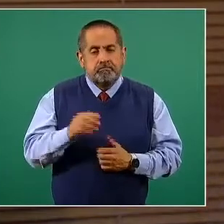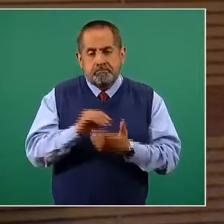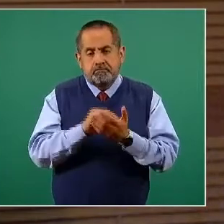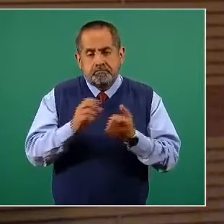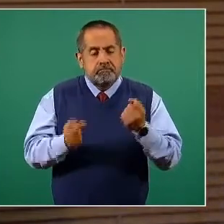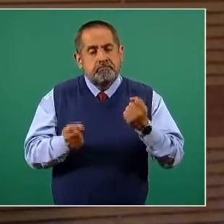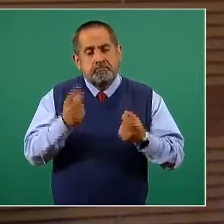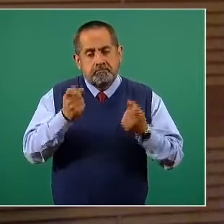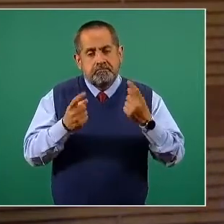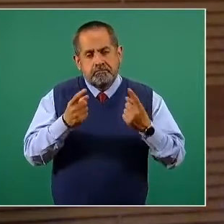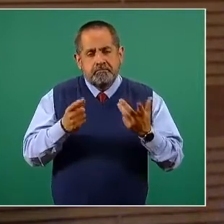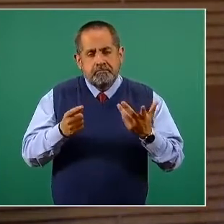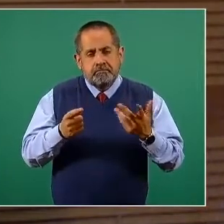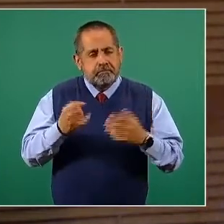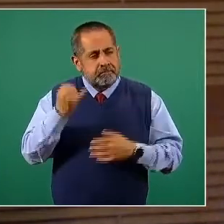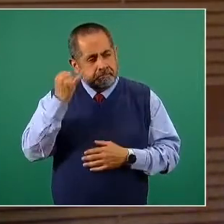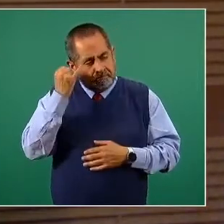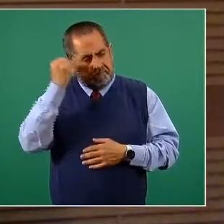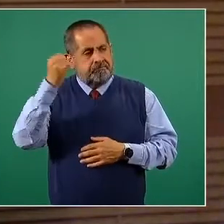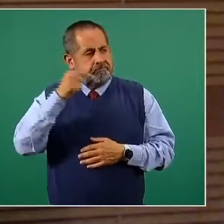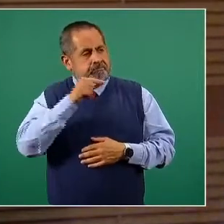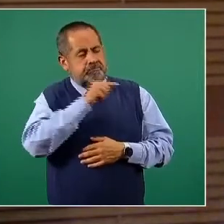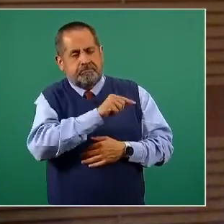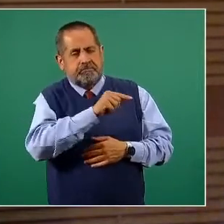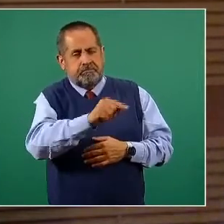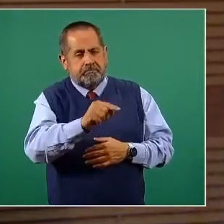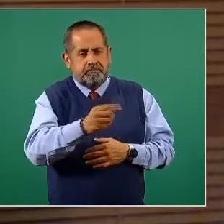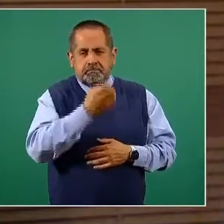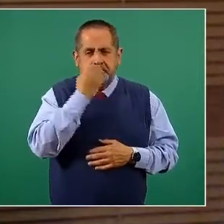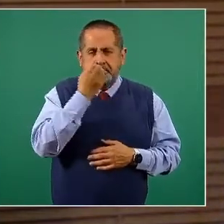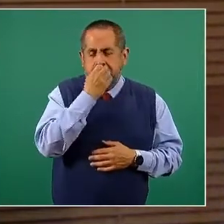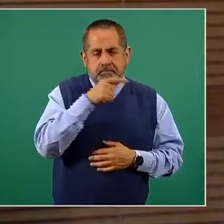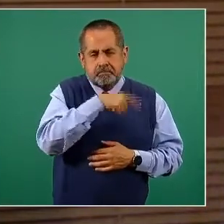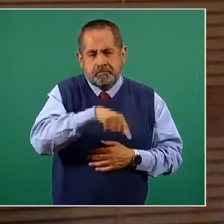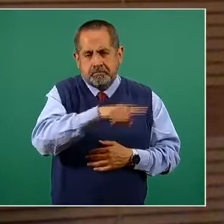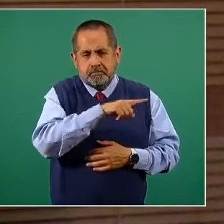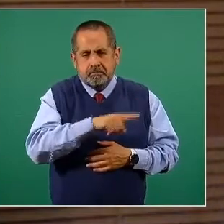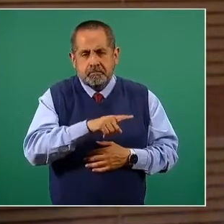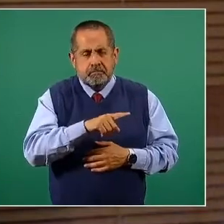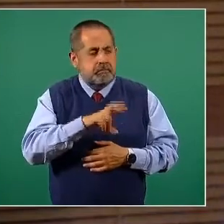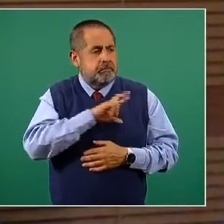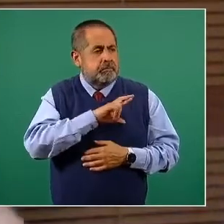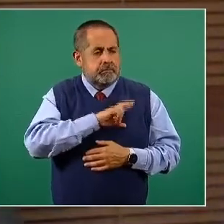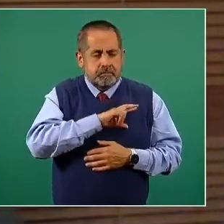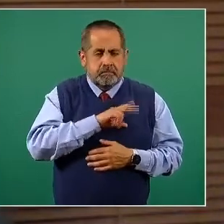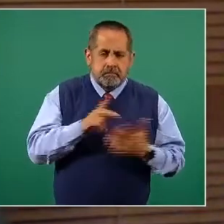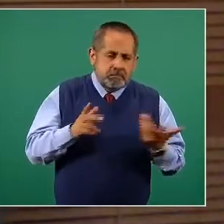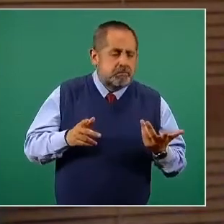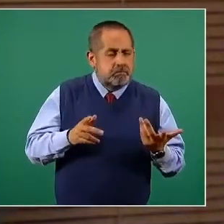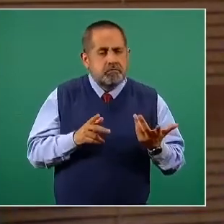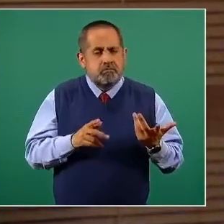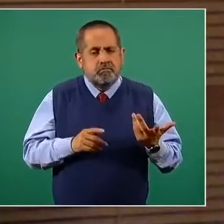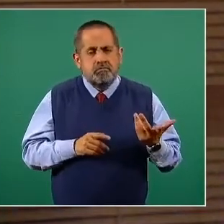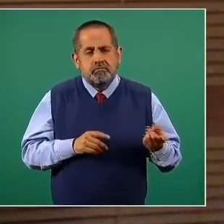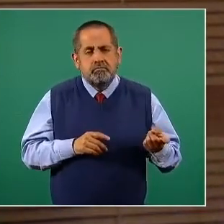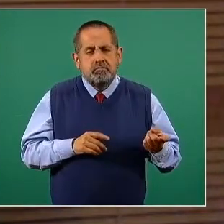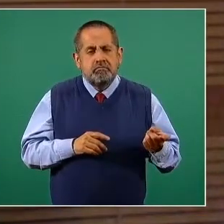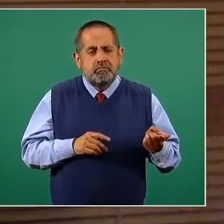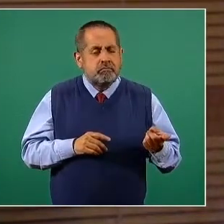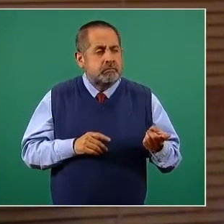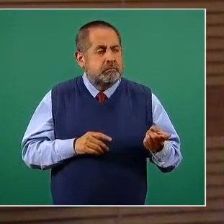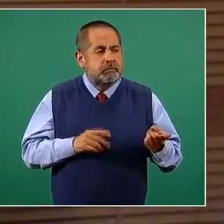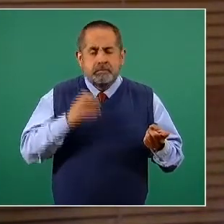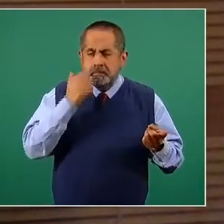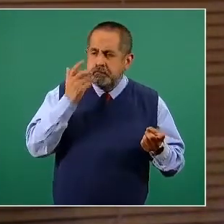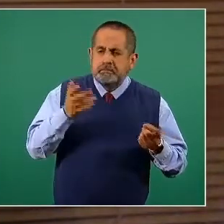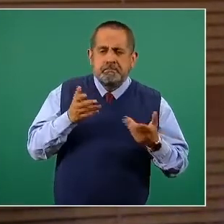también la iniciativa de escuelas privadas que están buscando tener una